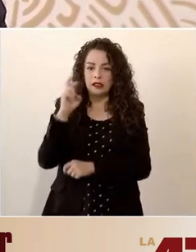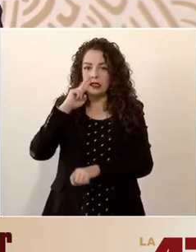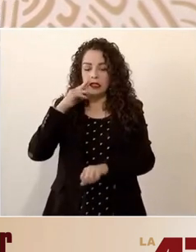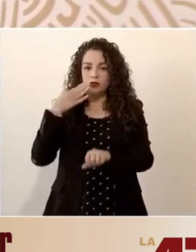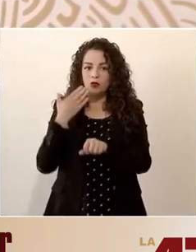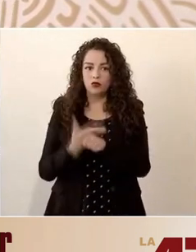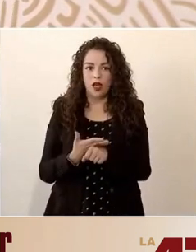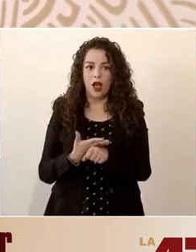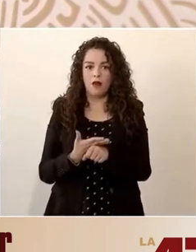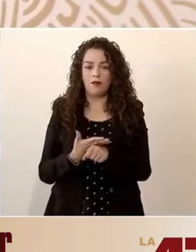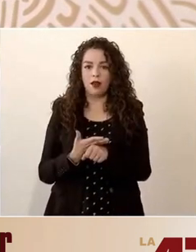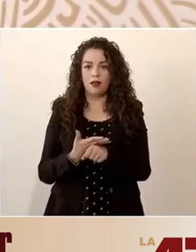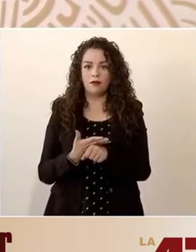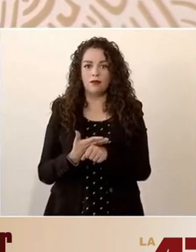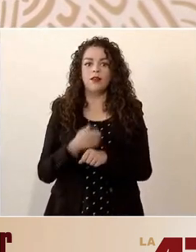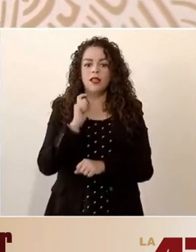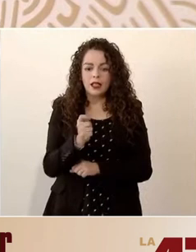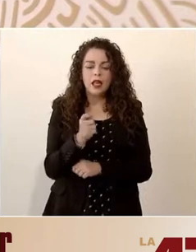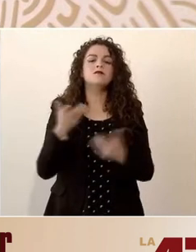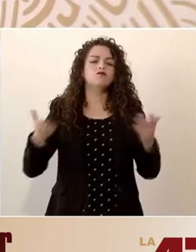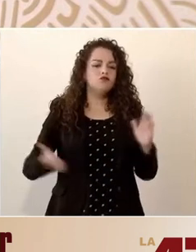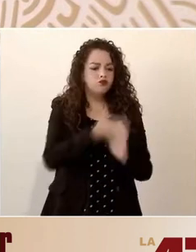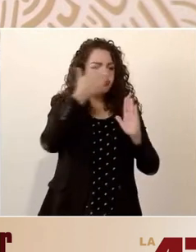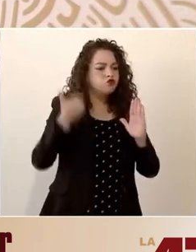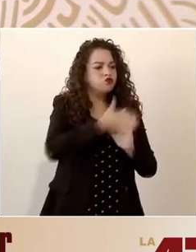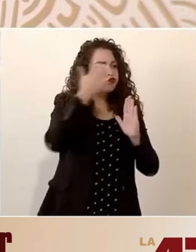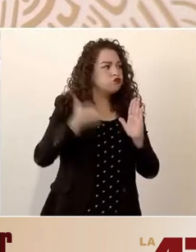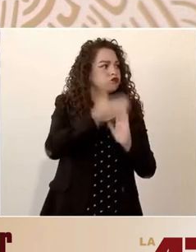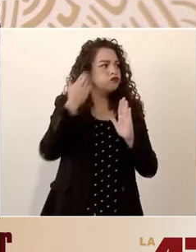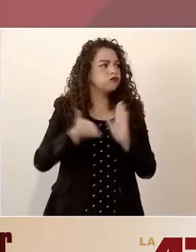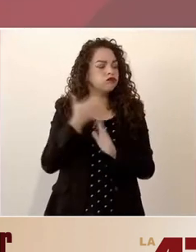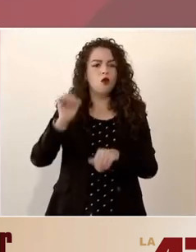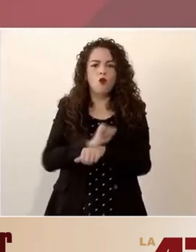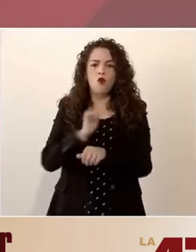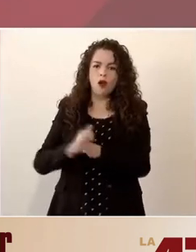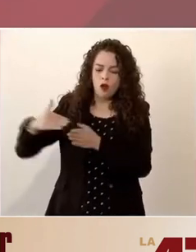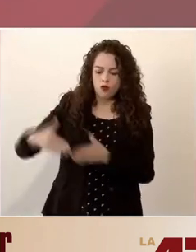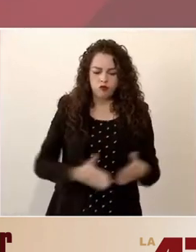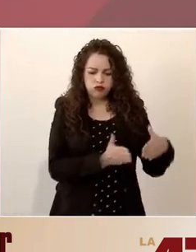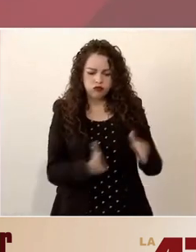hacer una carretera moderna para unir